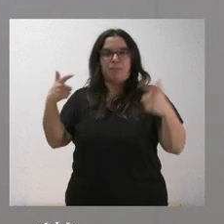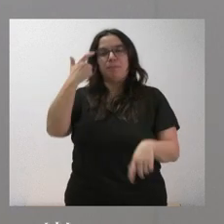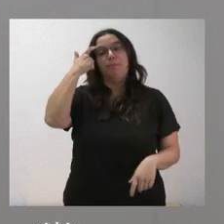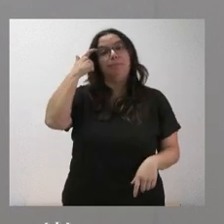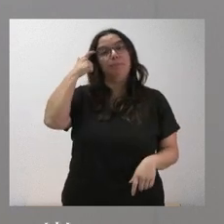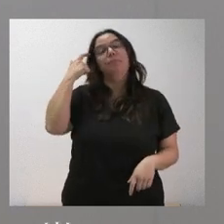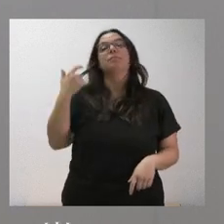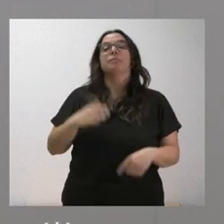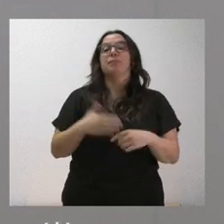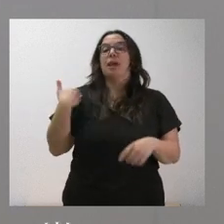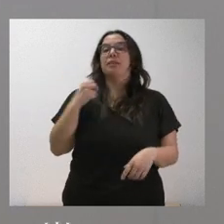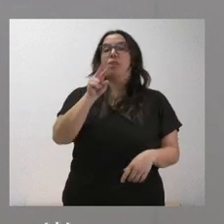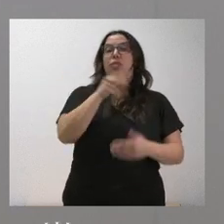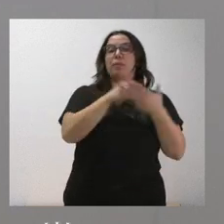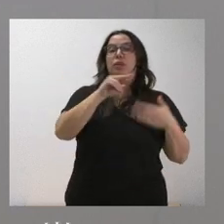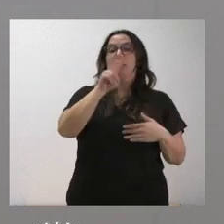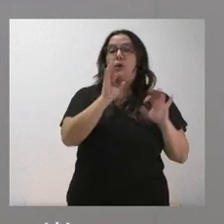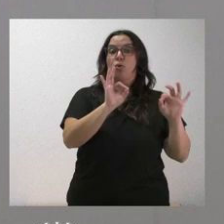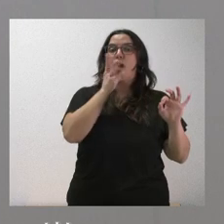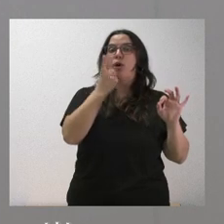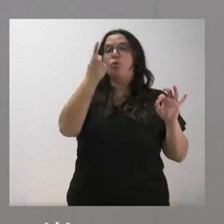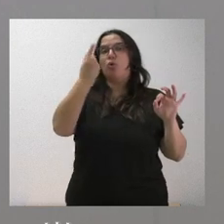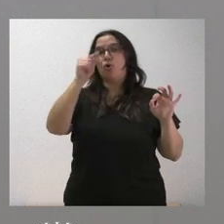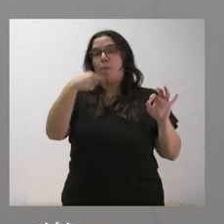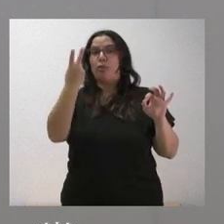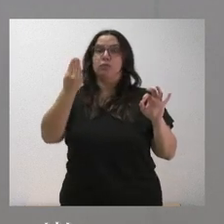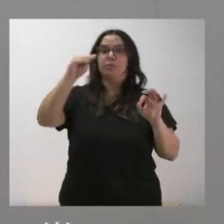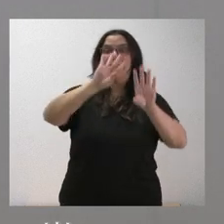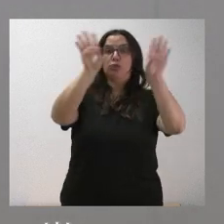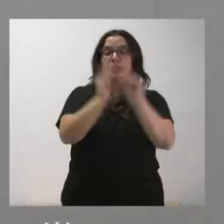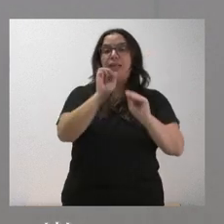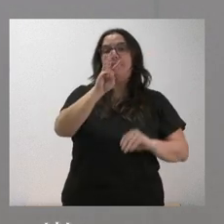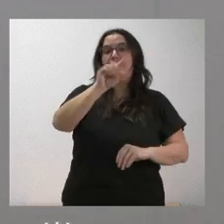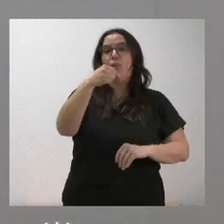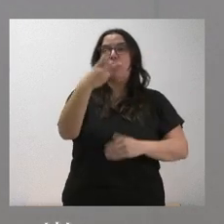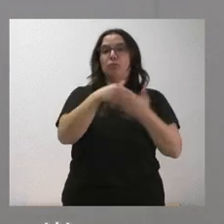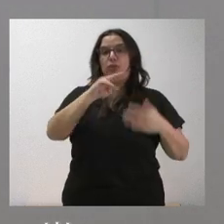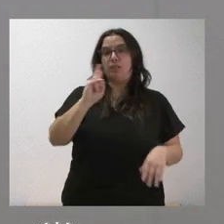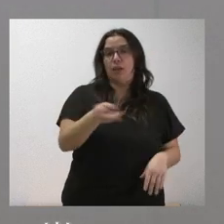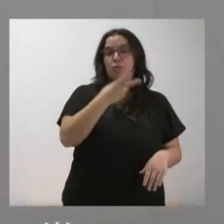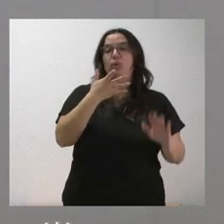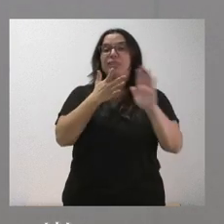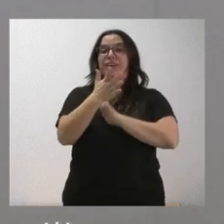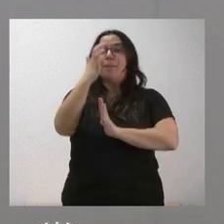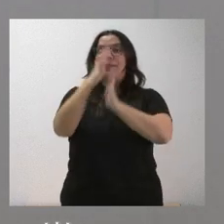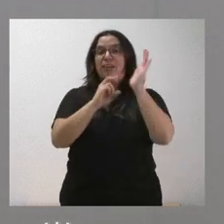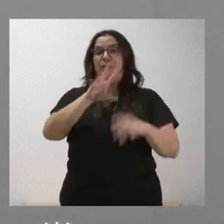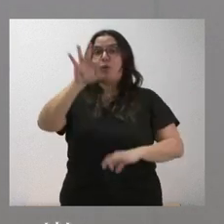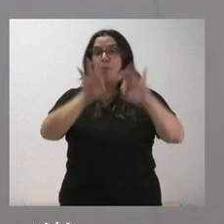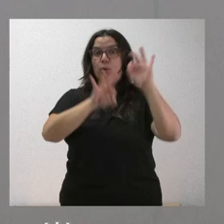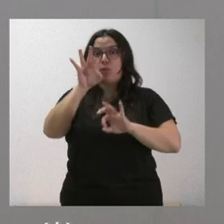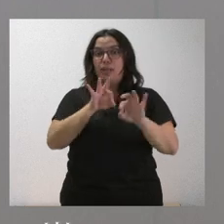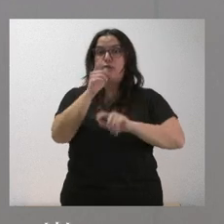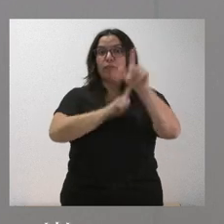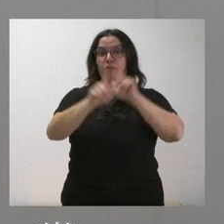12 millones de euros incorporamos ahora 1,2 adicionales y llegamos a los 13,2 millones de euros de esta bonificación del 25% que está en